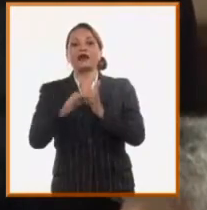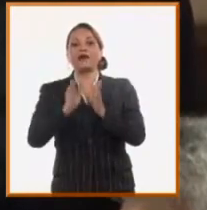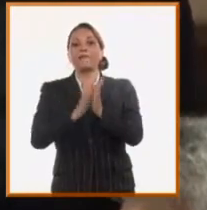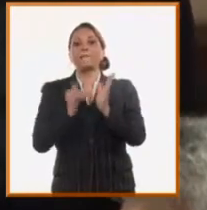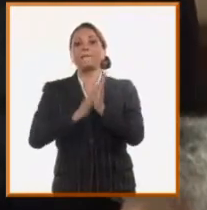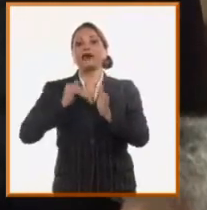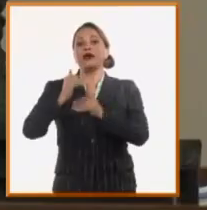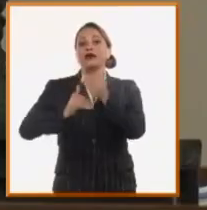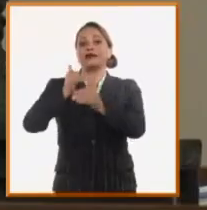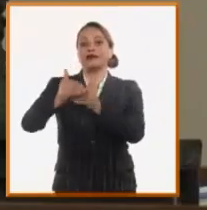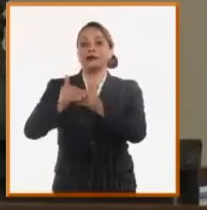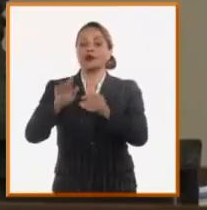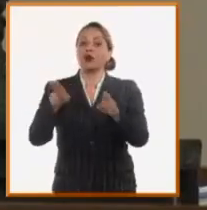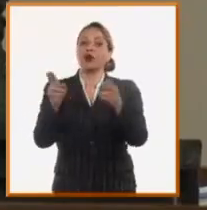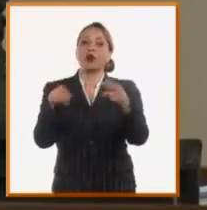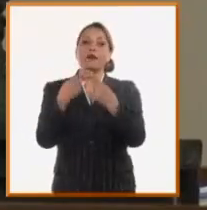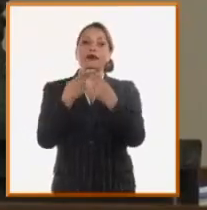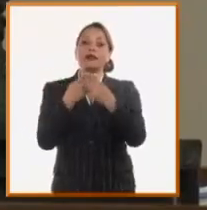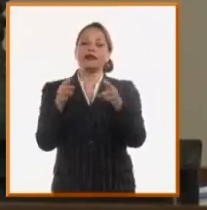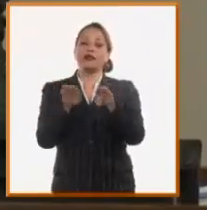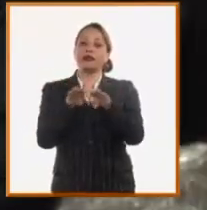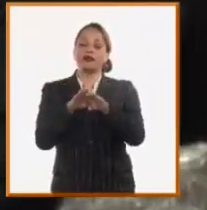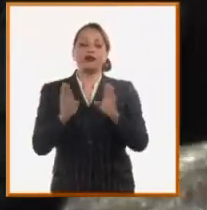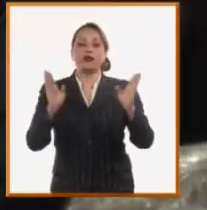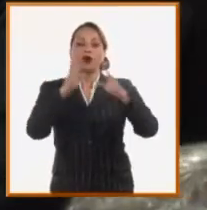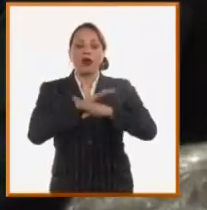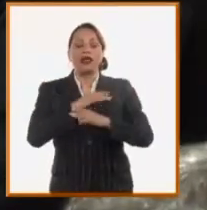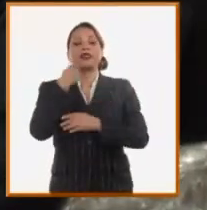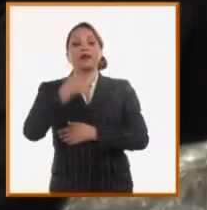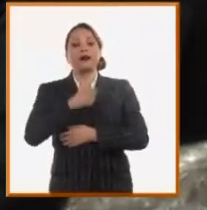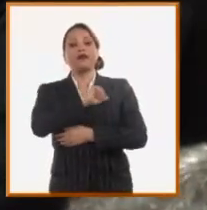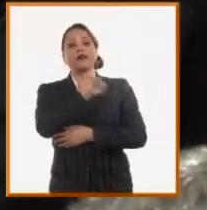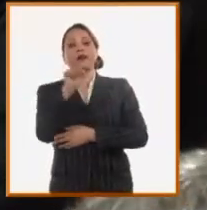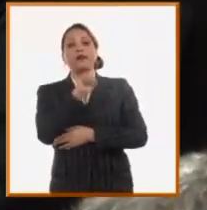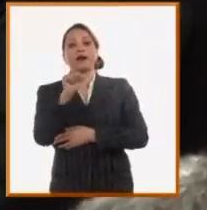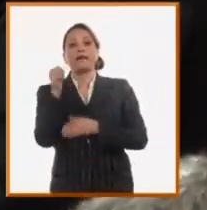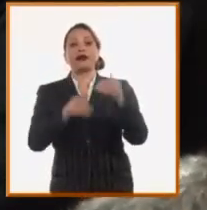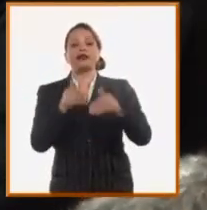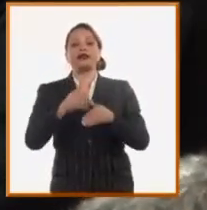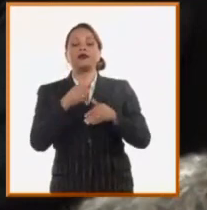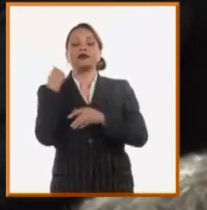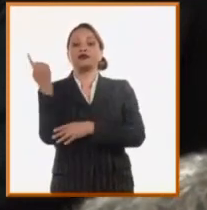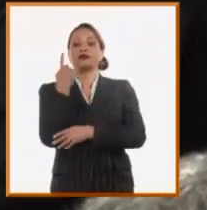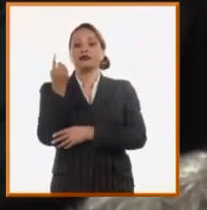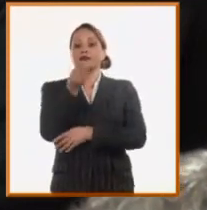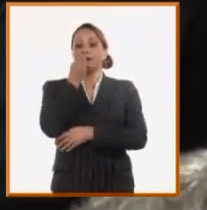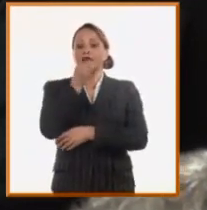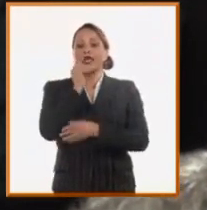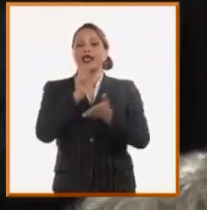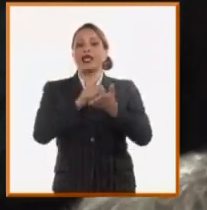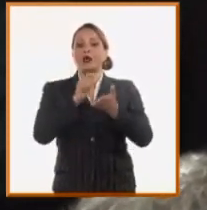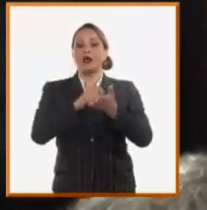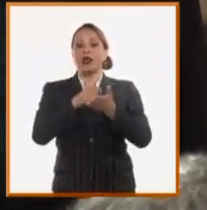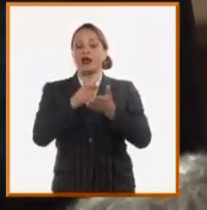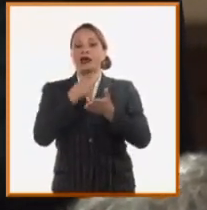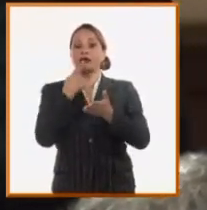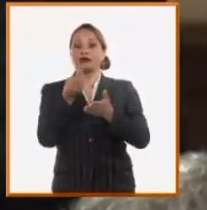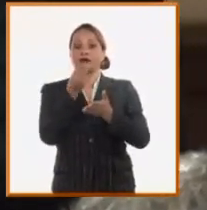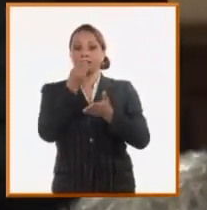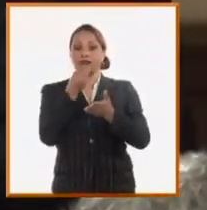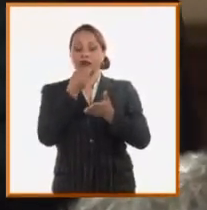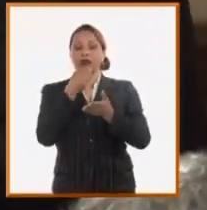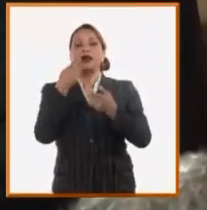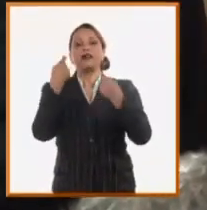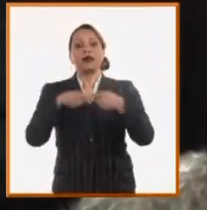no compite uno con otro. Y hay que lograr mayor participación de la producción nacional de alimentos en la canasta familiar normada. Tenemos que acabar